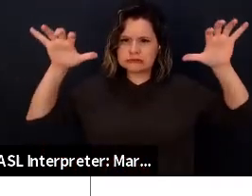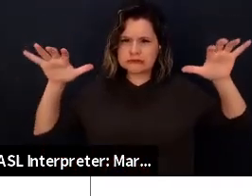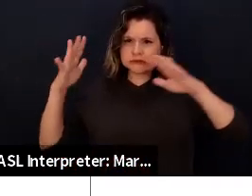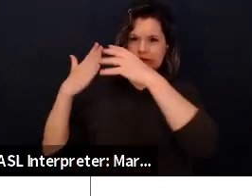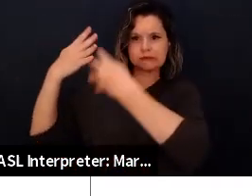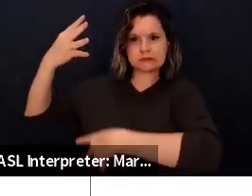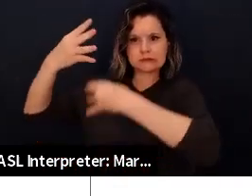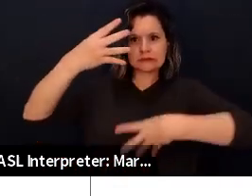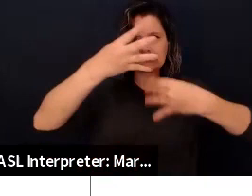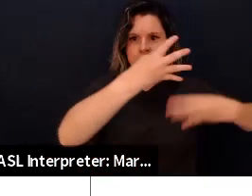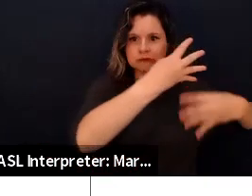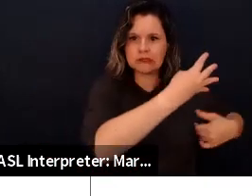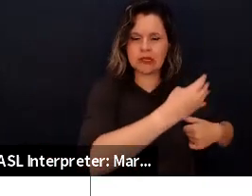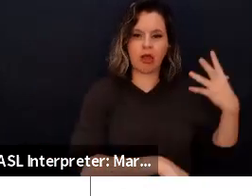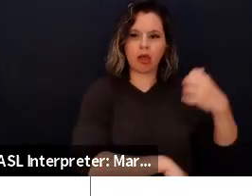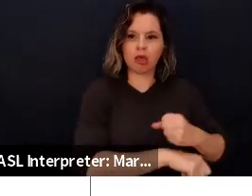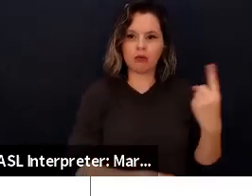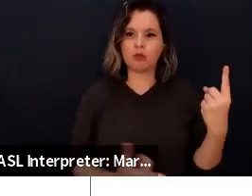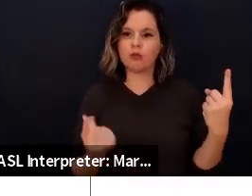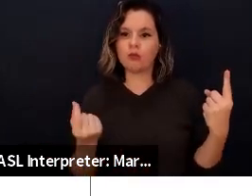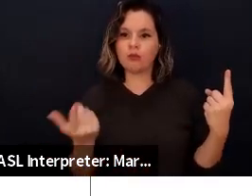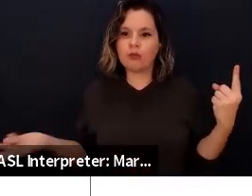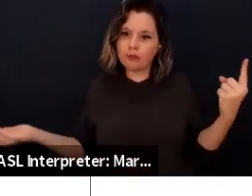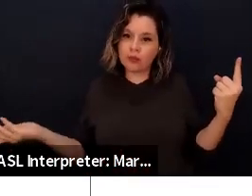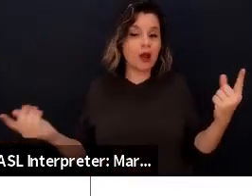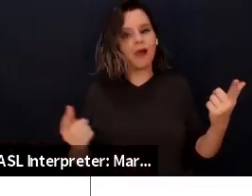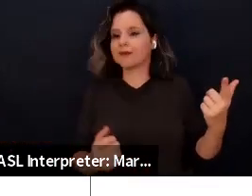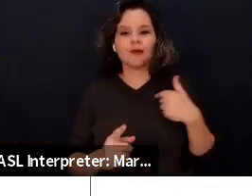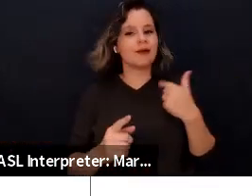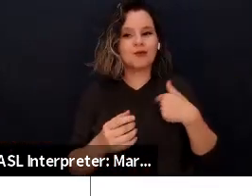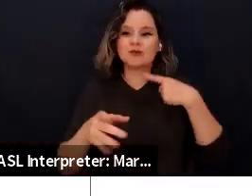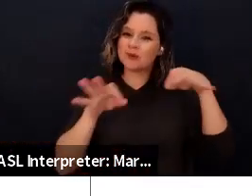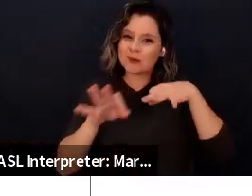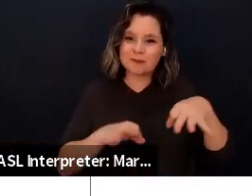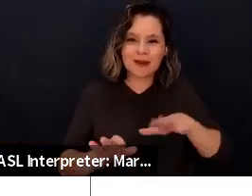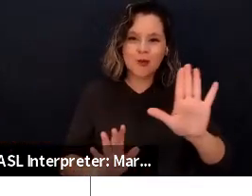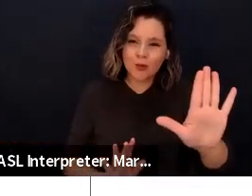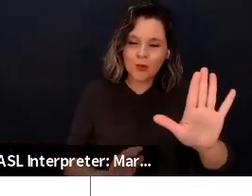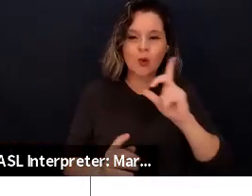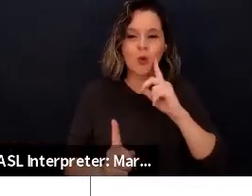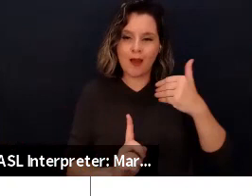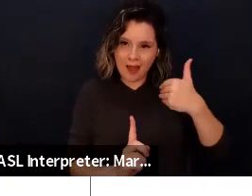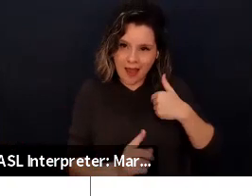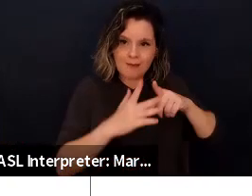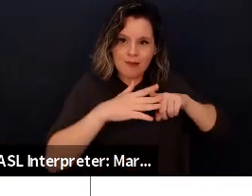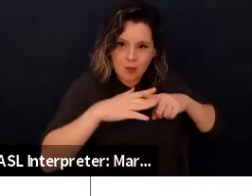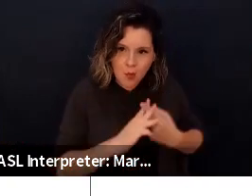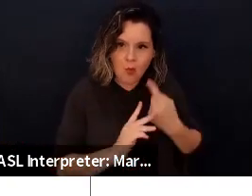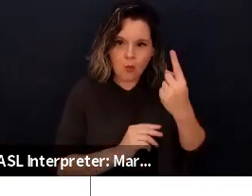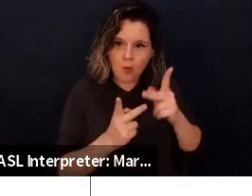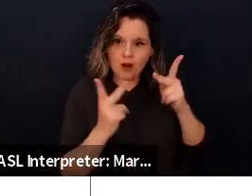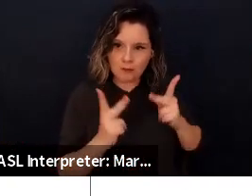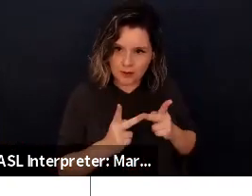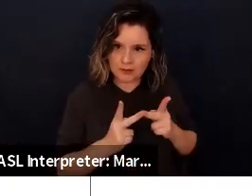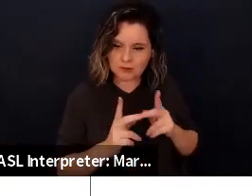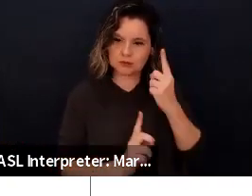otros centros de detención en los Estados Unidos? Y lo que nosotros tratamos de explicar es que, bueno, tenemos que empezar en algún punto.